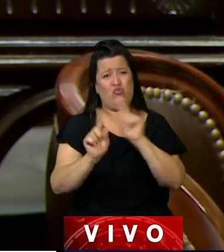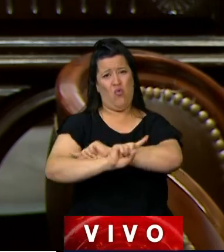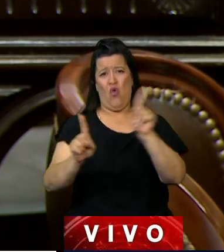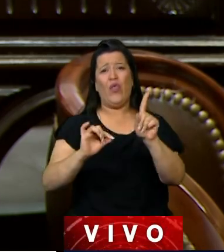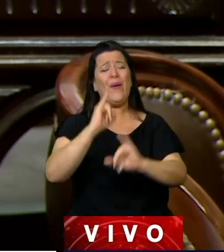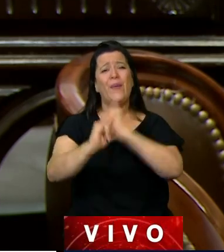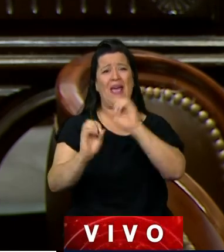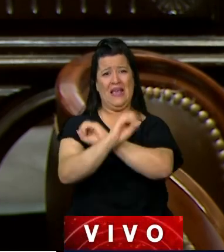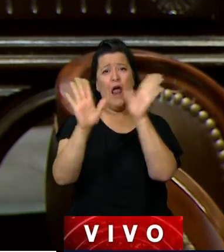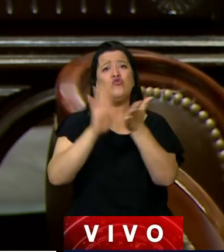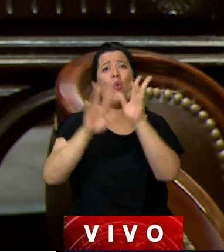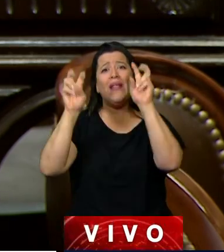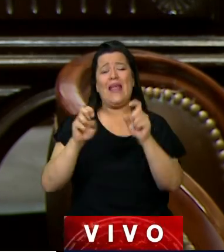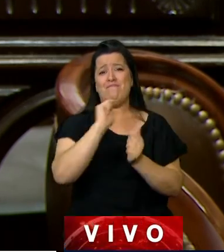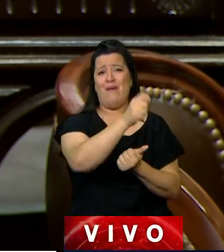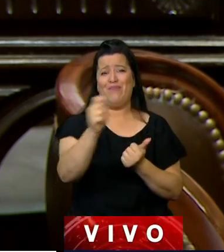con el tema de los planes sociales.